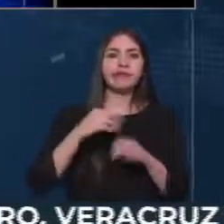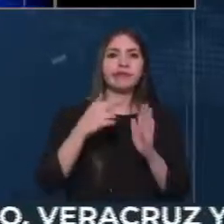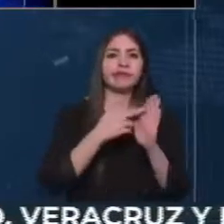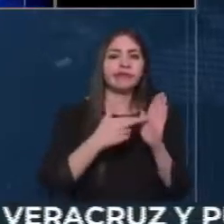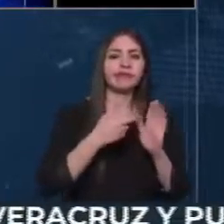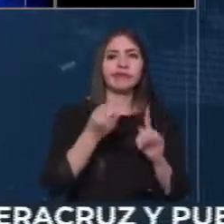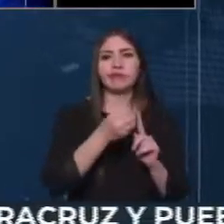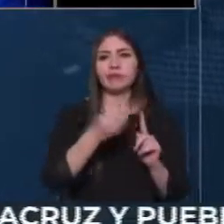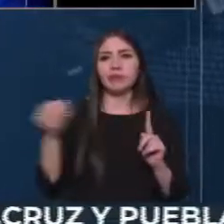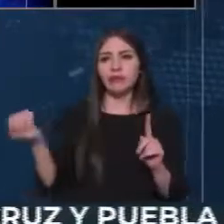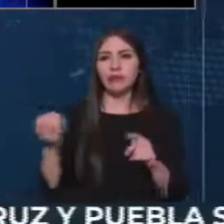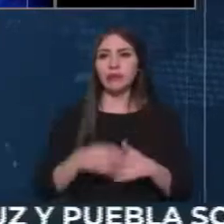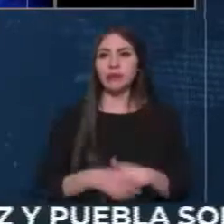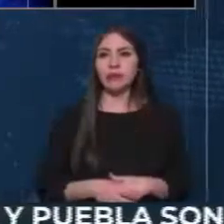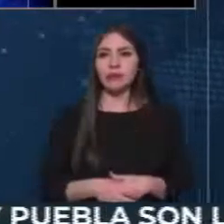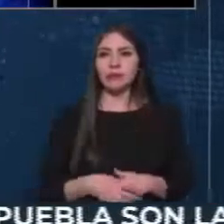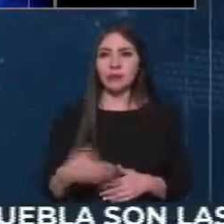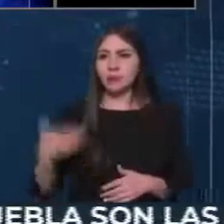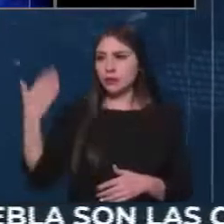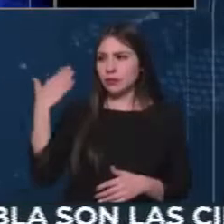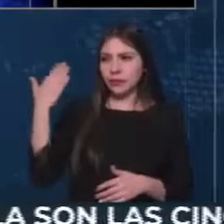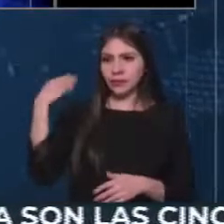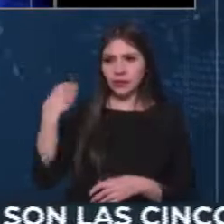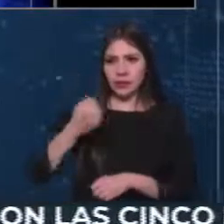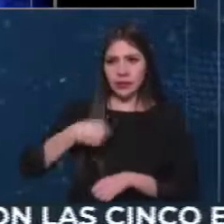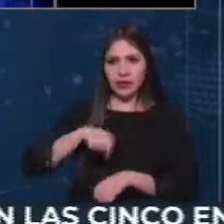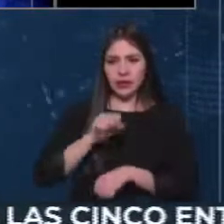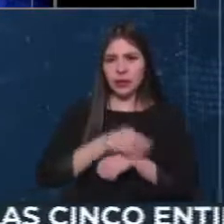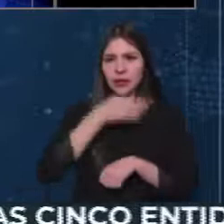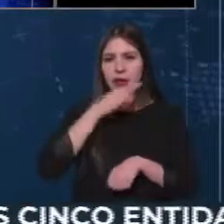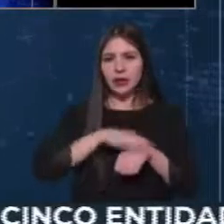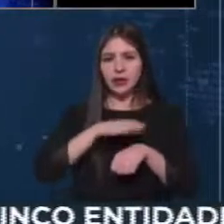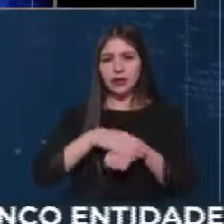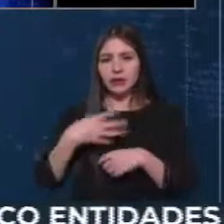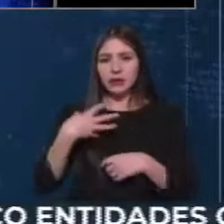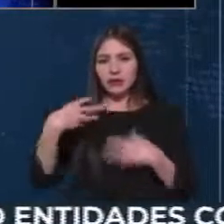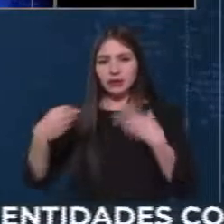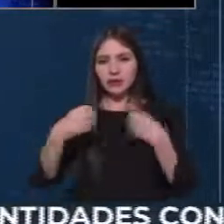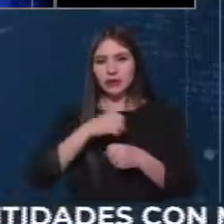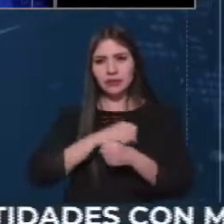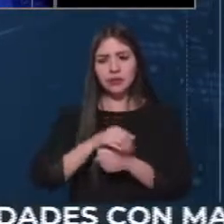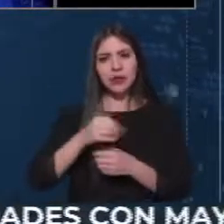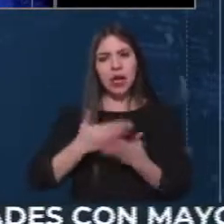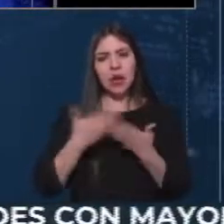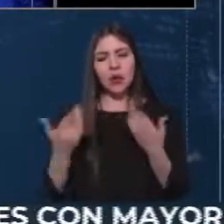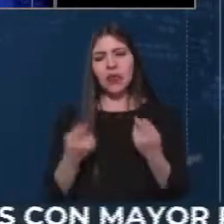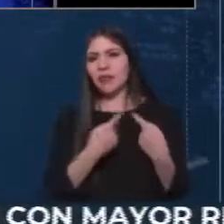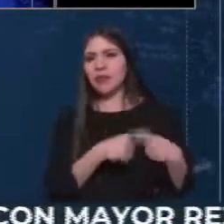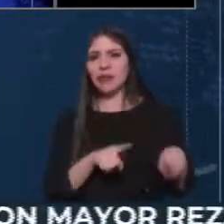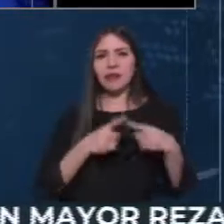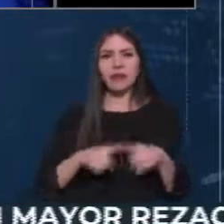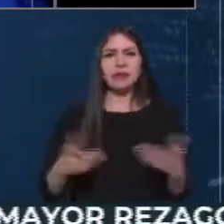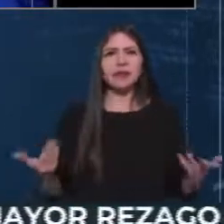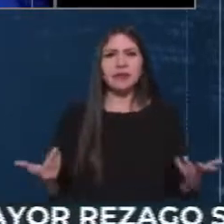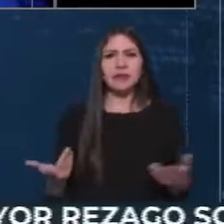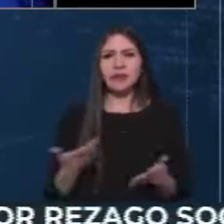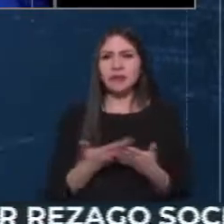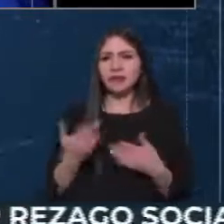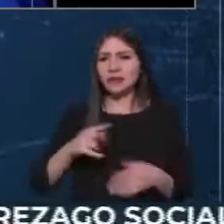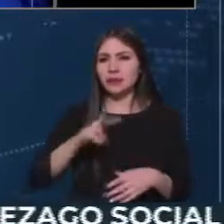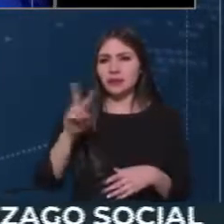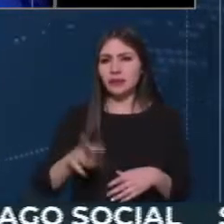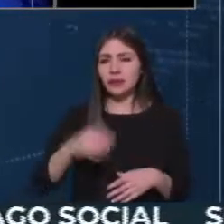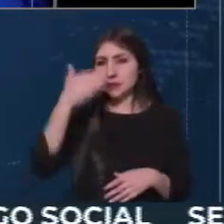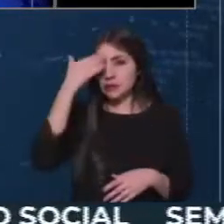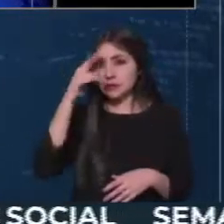en las últimas semanas de nuevas cepas. ¿Qué realmente sabemos de cuánta incidencia tiene la aparición de